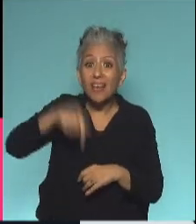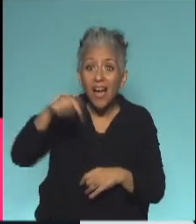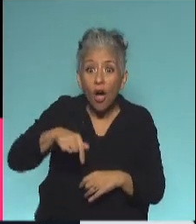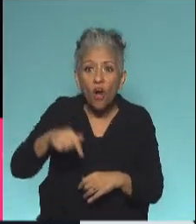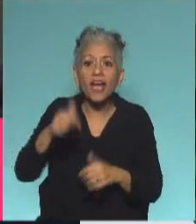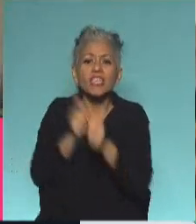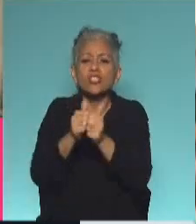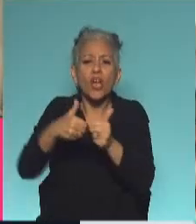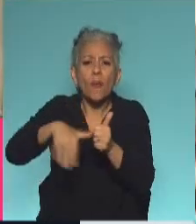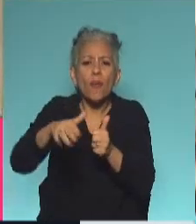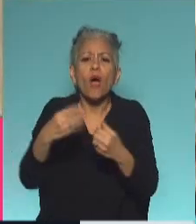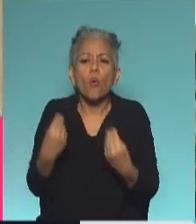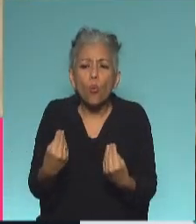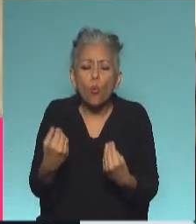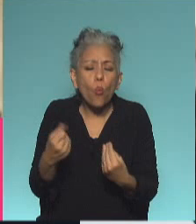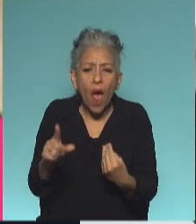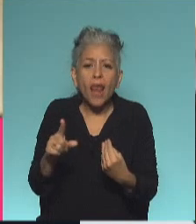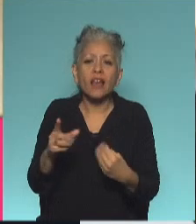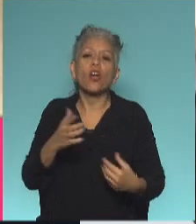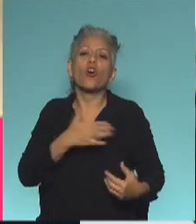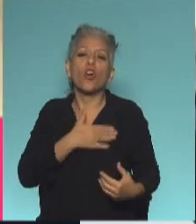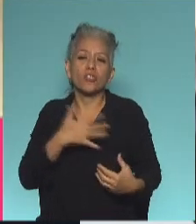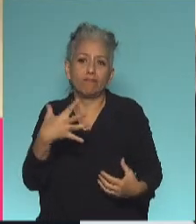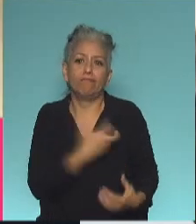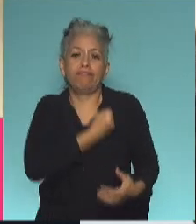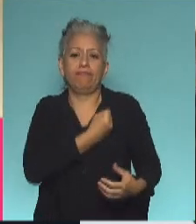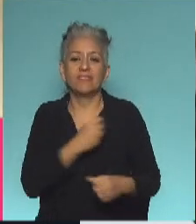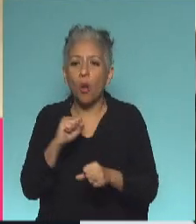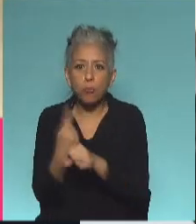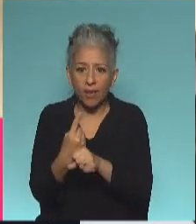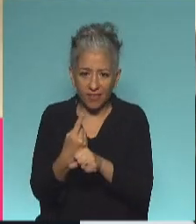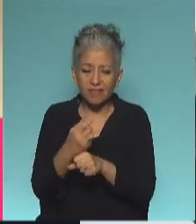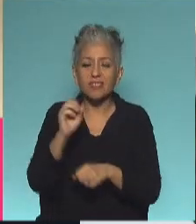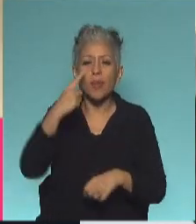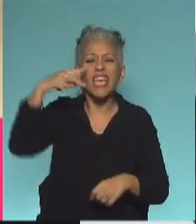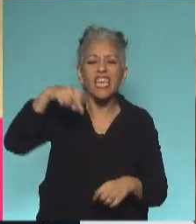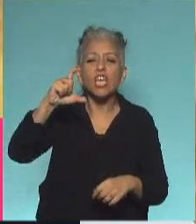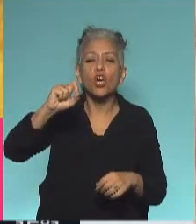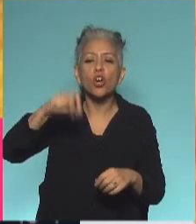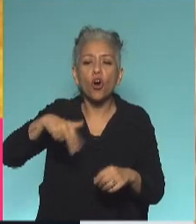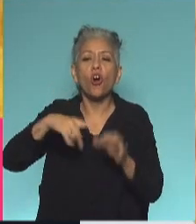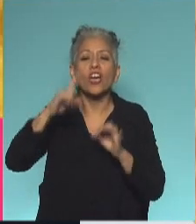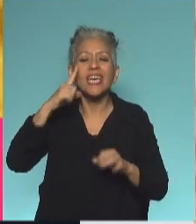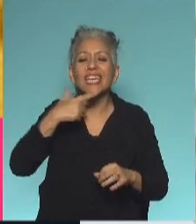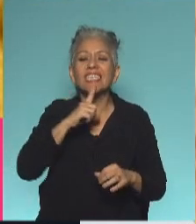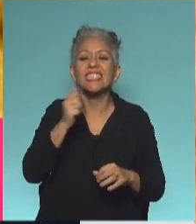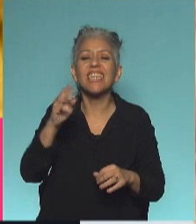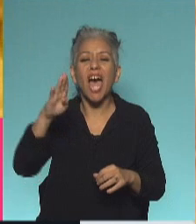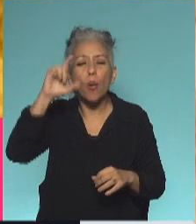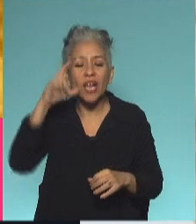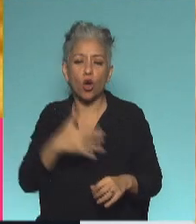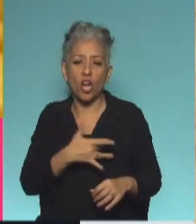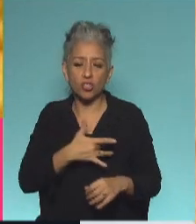Alberto Migré, además. Nada más y nada menos. O sea, encima está convocado un